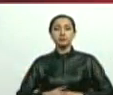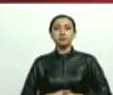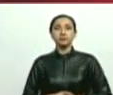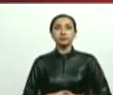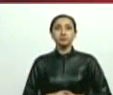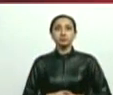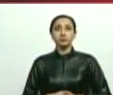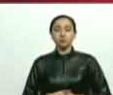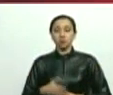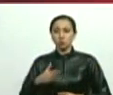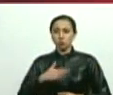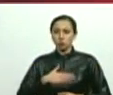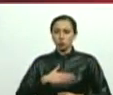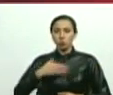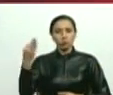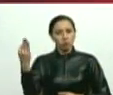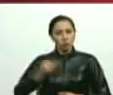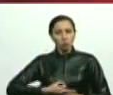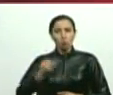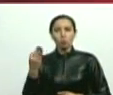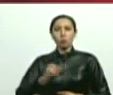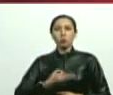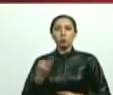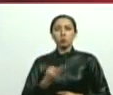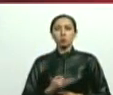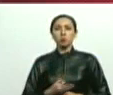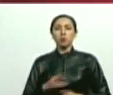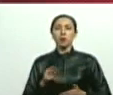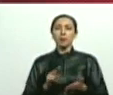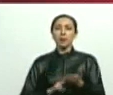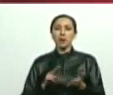Yo estoy seguro, de verdad,